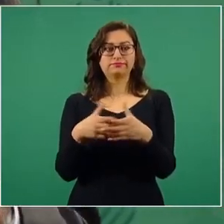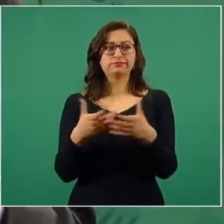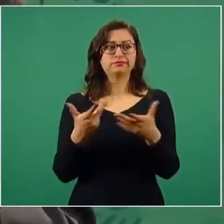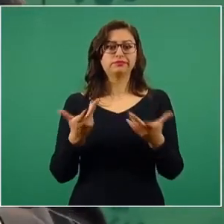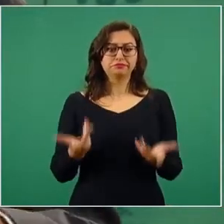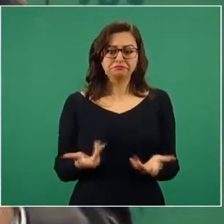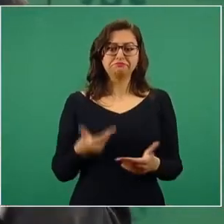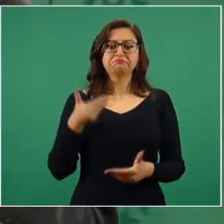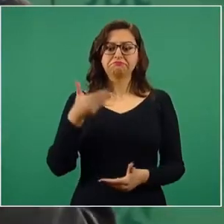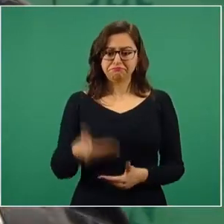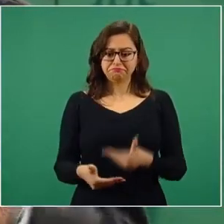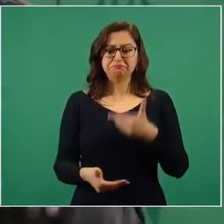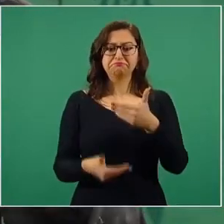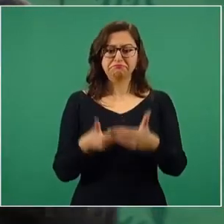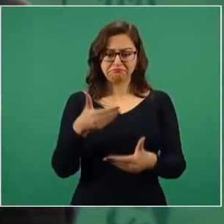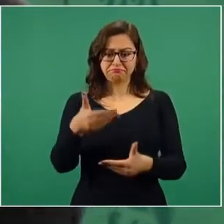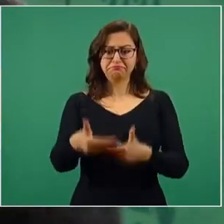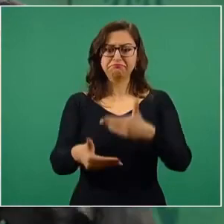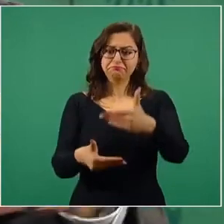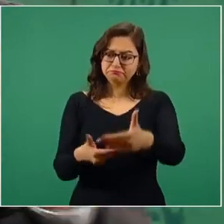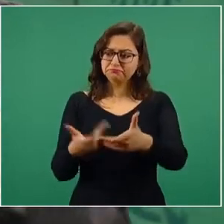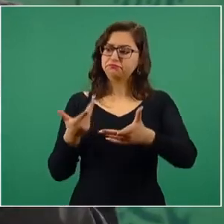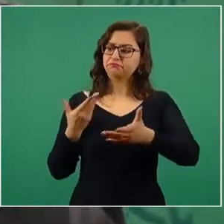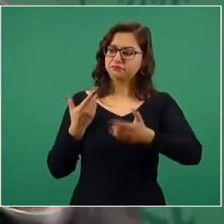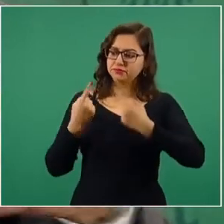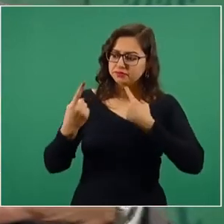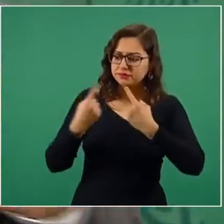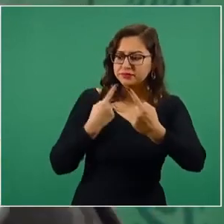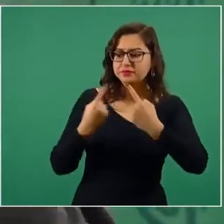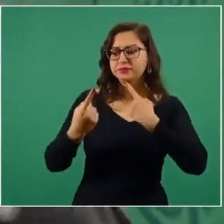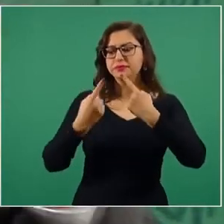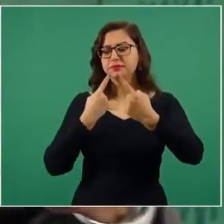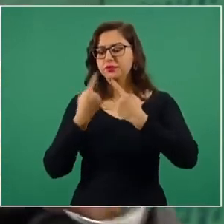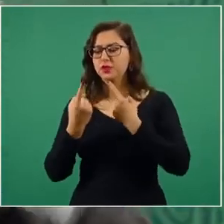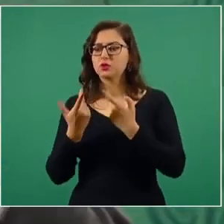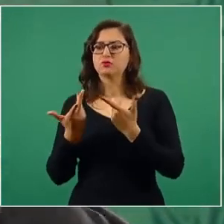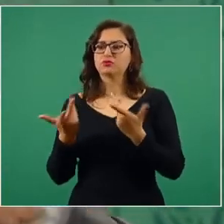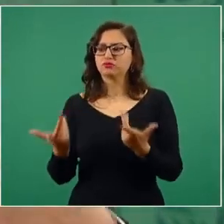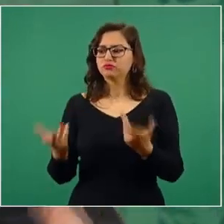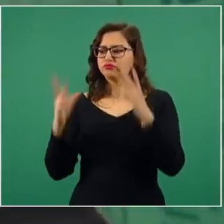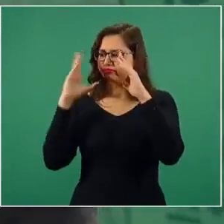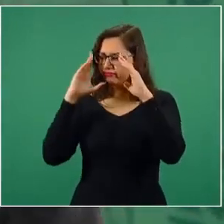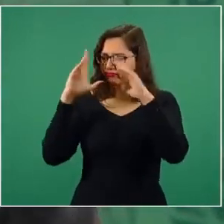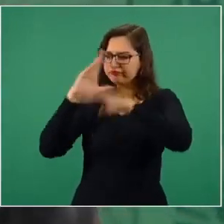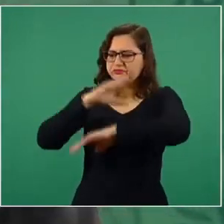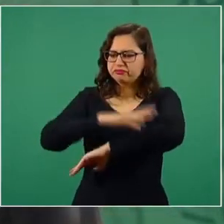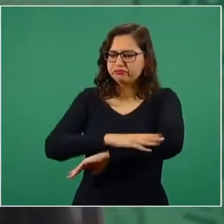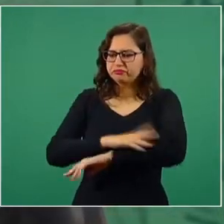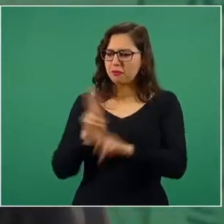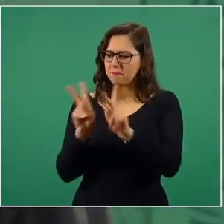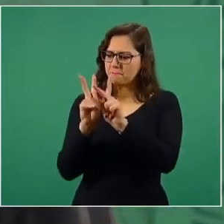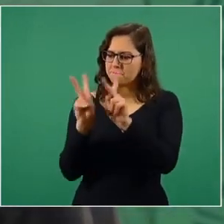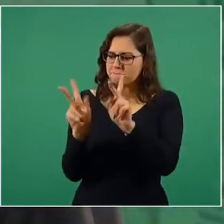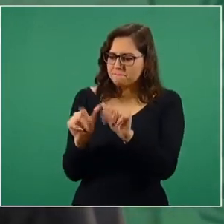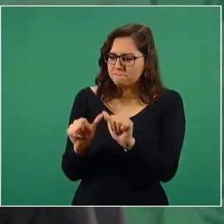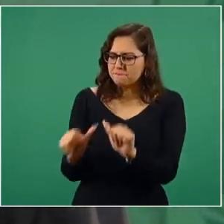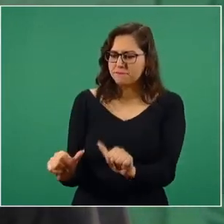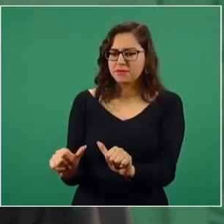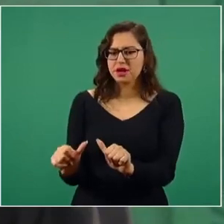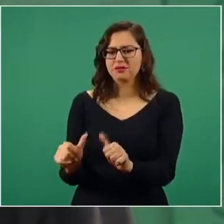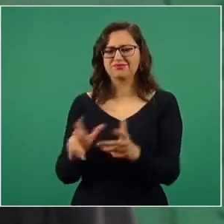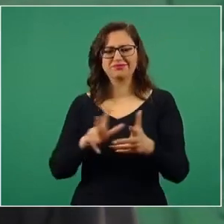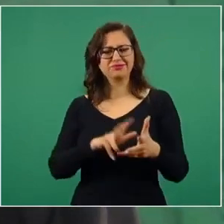se ha ido avanzando para buscar la reconciliación y la paz, que no